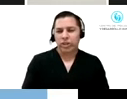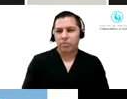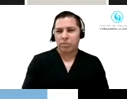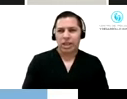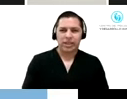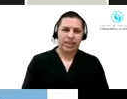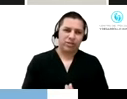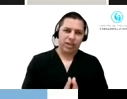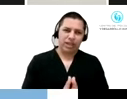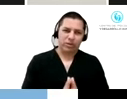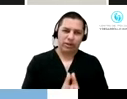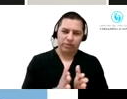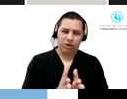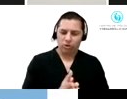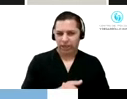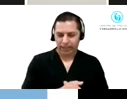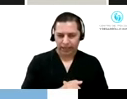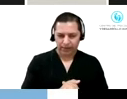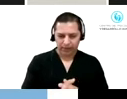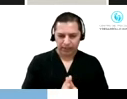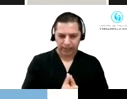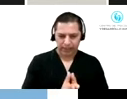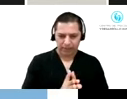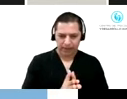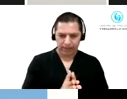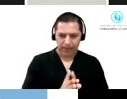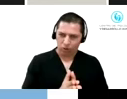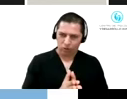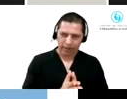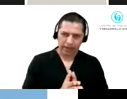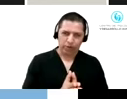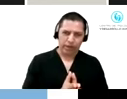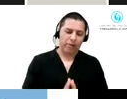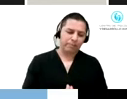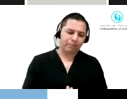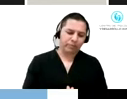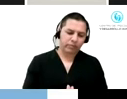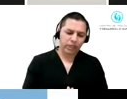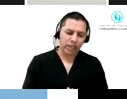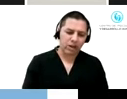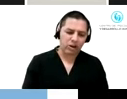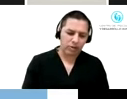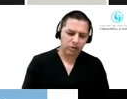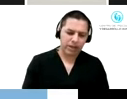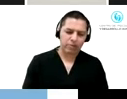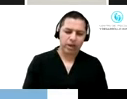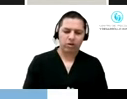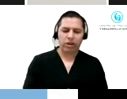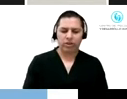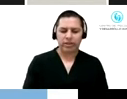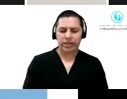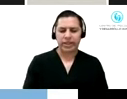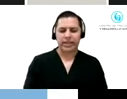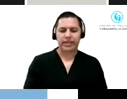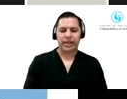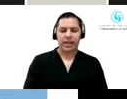concepto importante que no está en las diapositivas, pero lo voy a citar, que se llama economía del cuidado. La economía del cuidado lo que